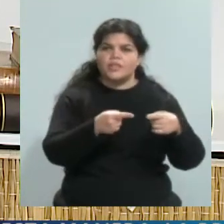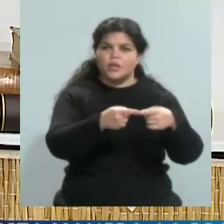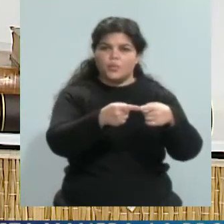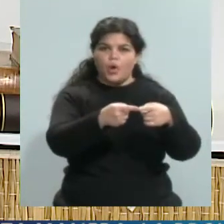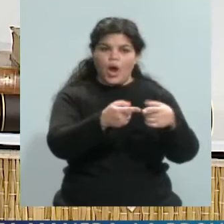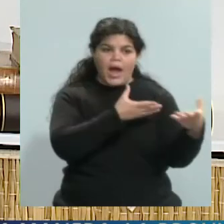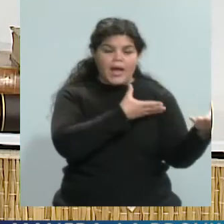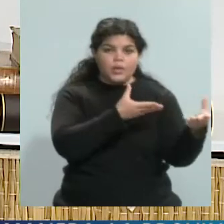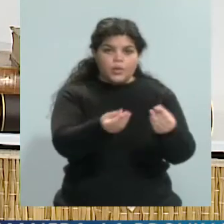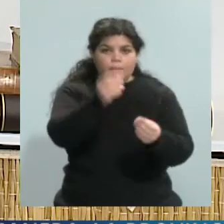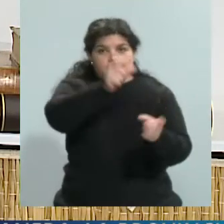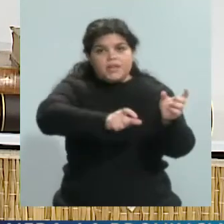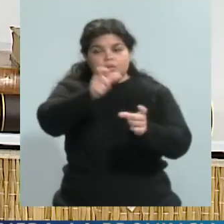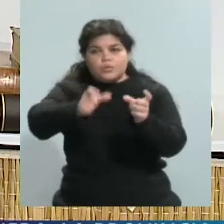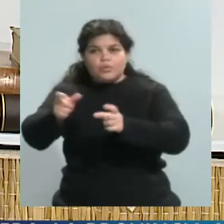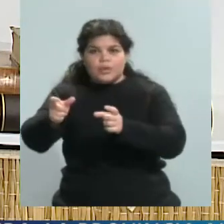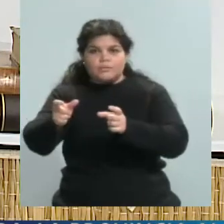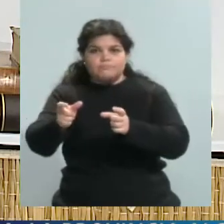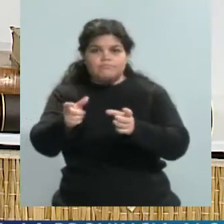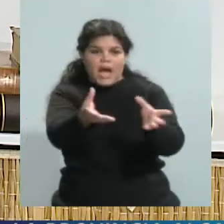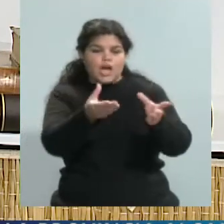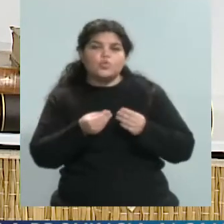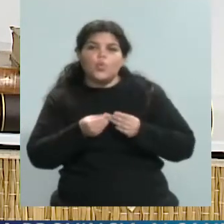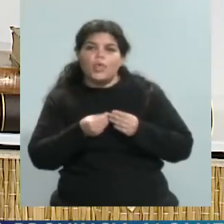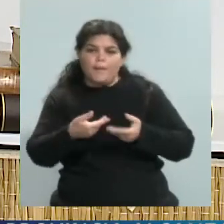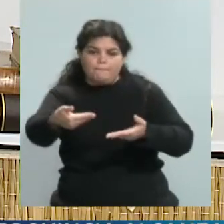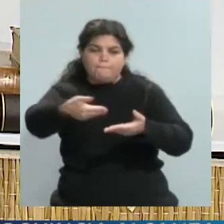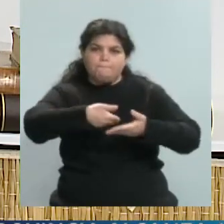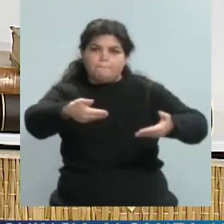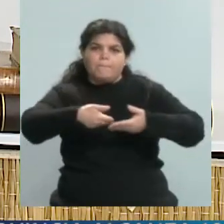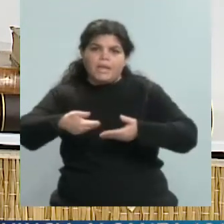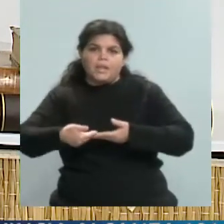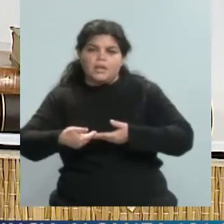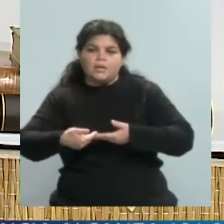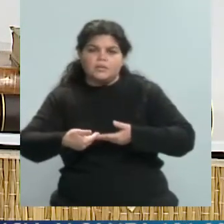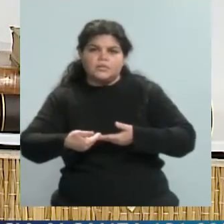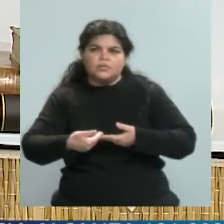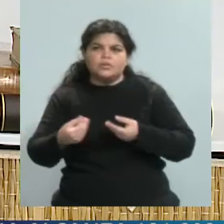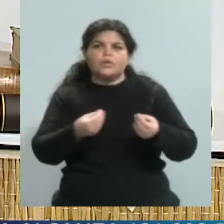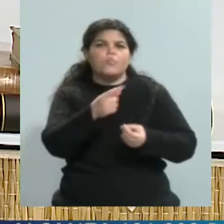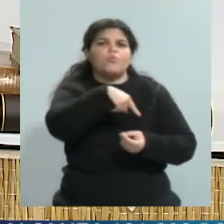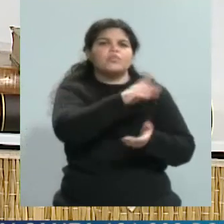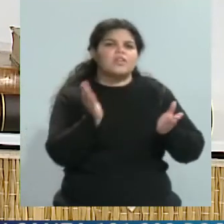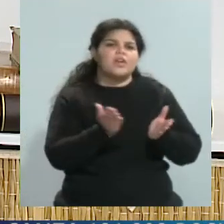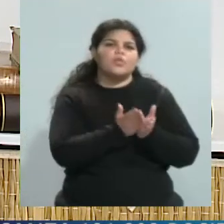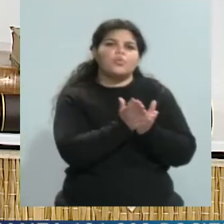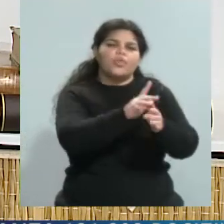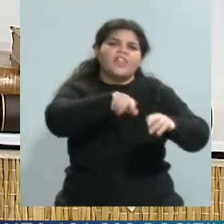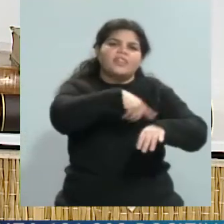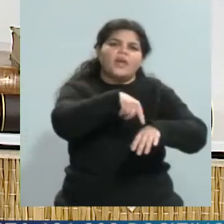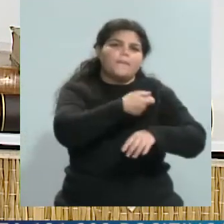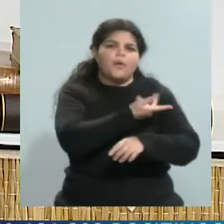a quienes vienen a pedir de alguna manera la ayuda, ¿no?, de un coach. ¿Cómo se forma? ¿En cuánto tiempo se forma? ¿Qué es